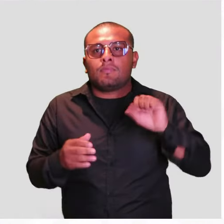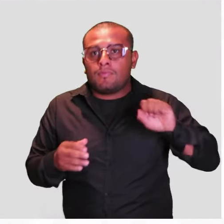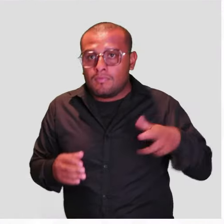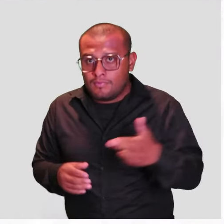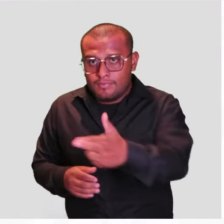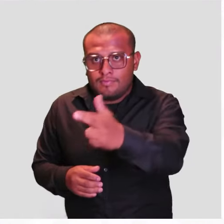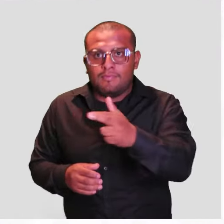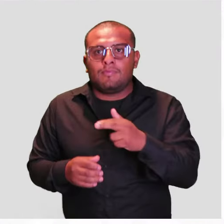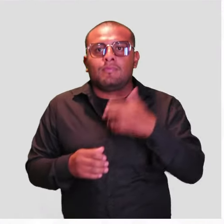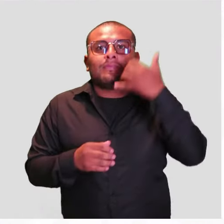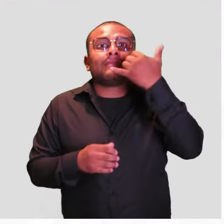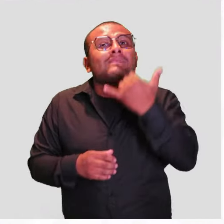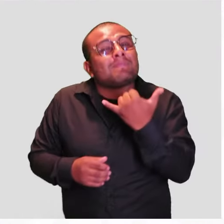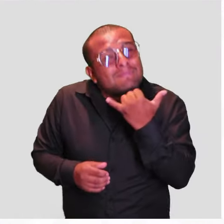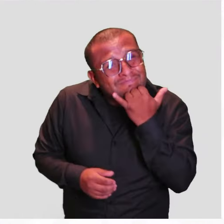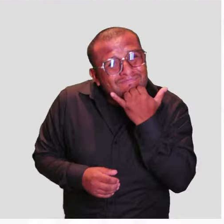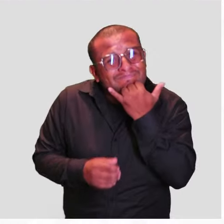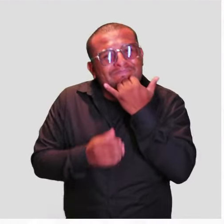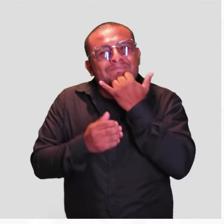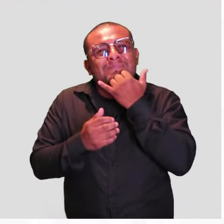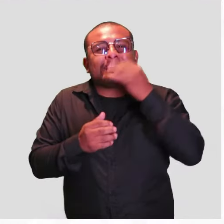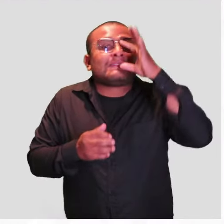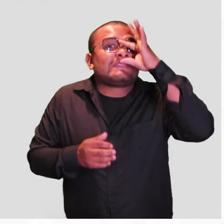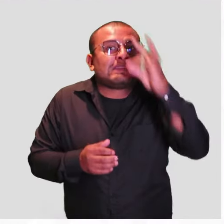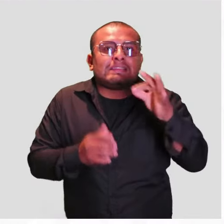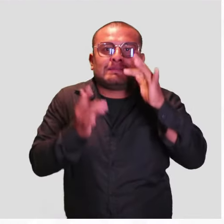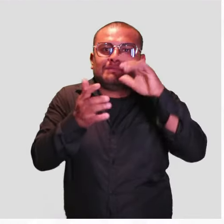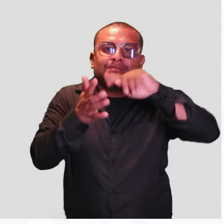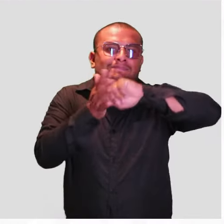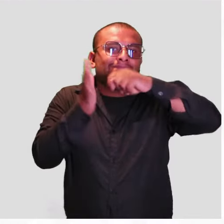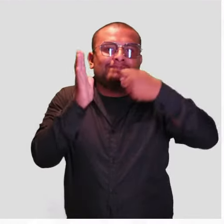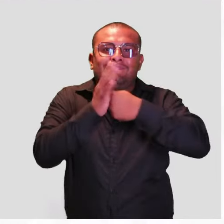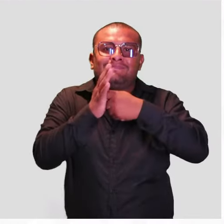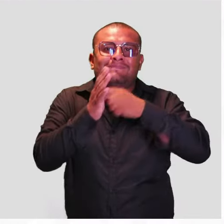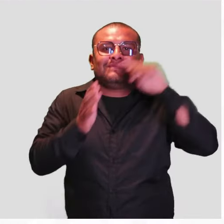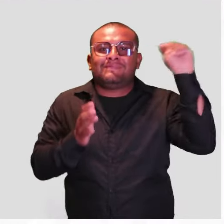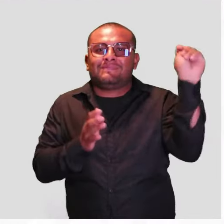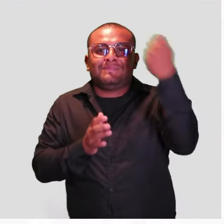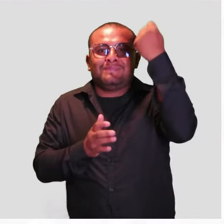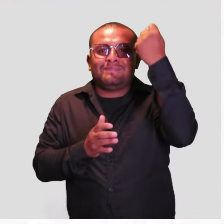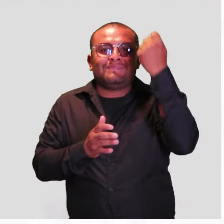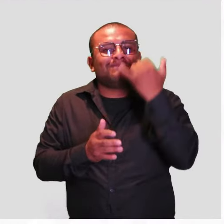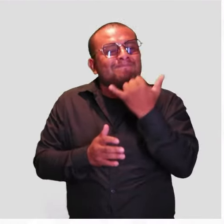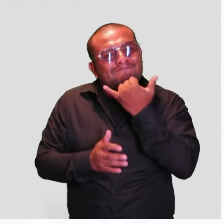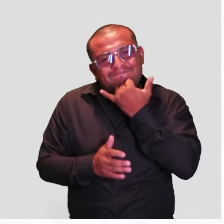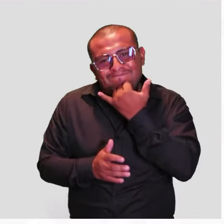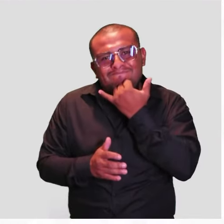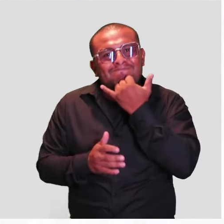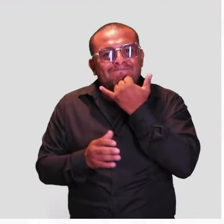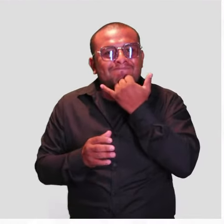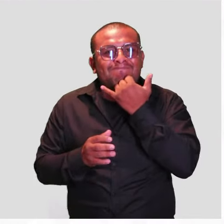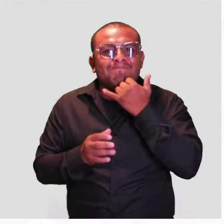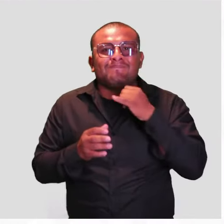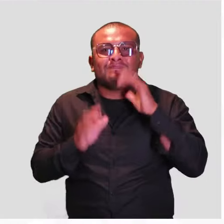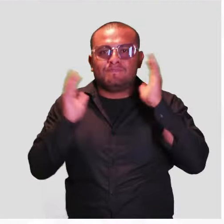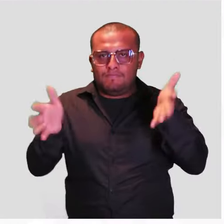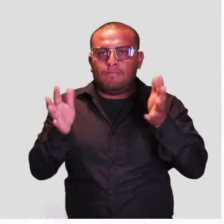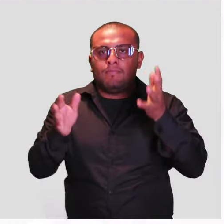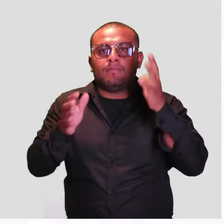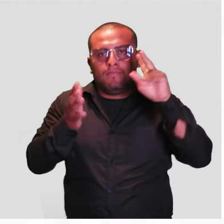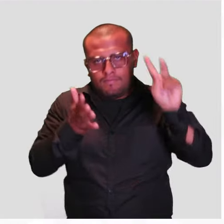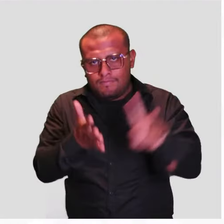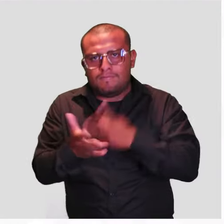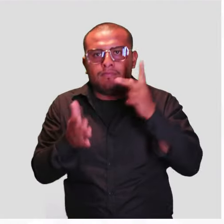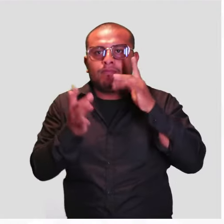Tuvimos un inconveniente en materia técnica. Ofrecemos, por supuesto, disculpas. Afortunadamente hemos podido